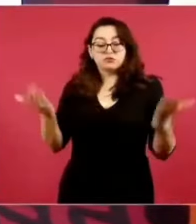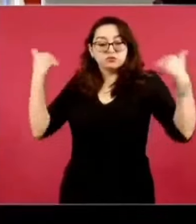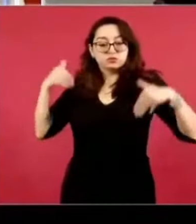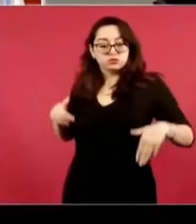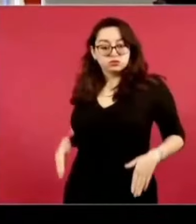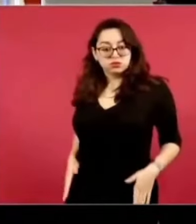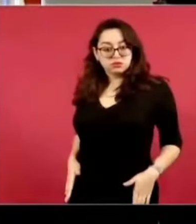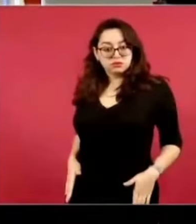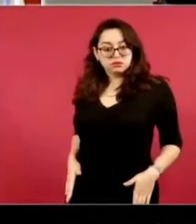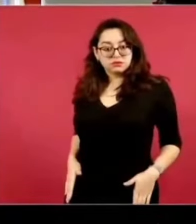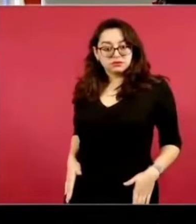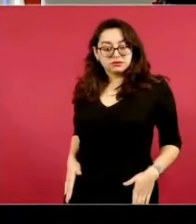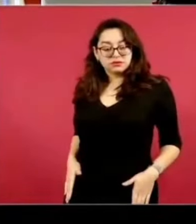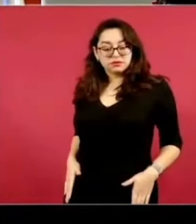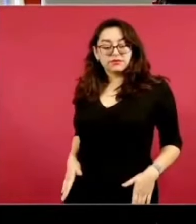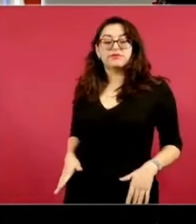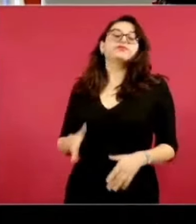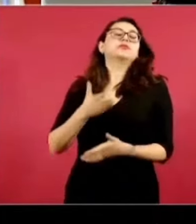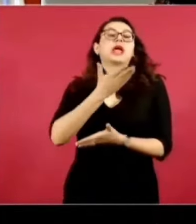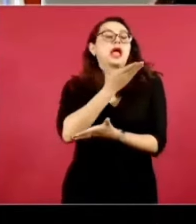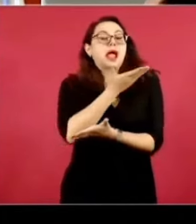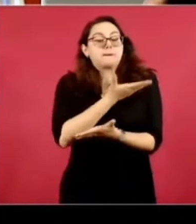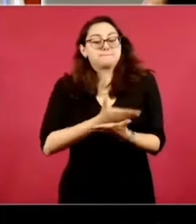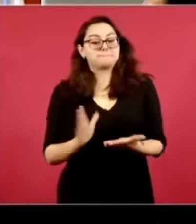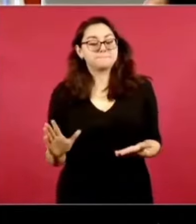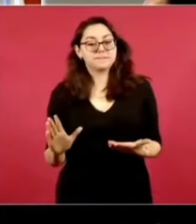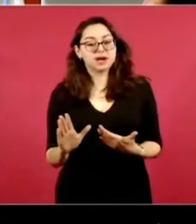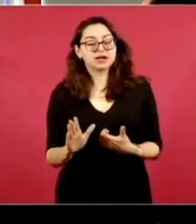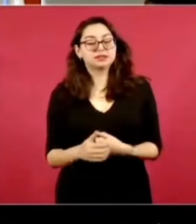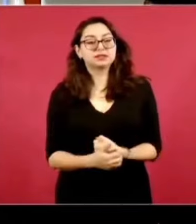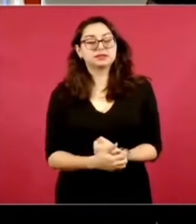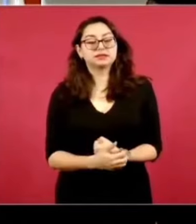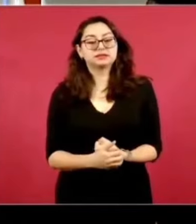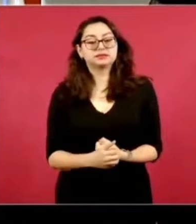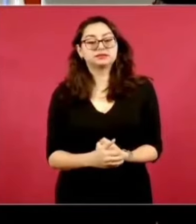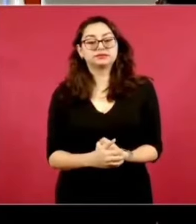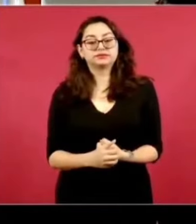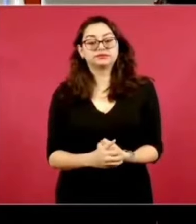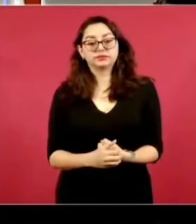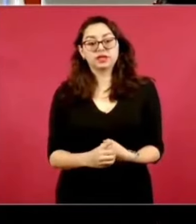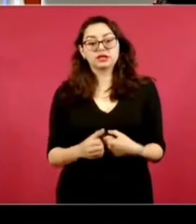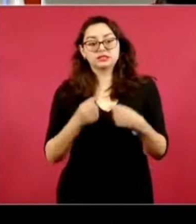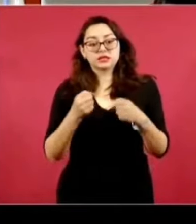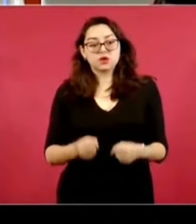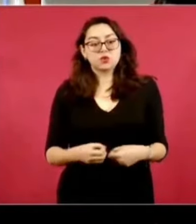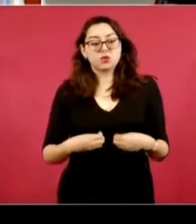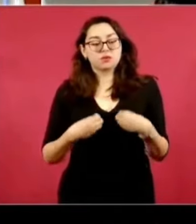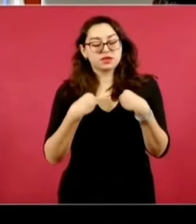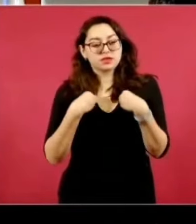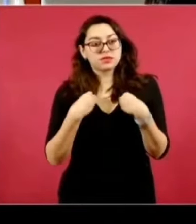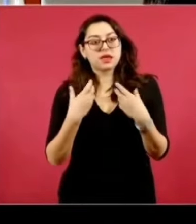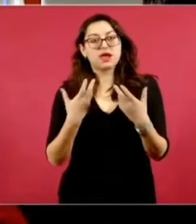Aparte de el seguro de vida,